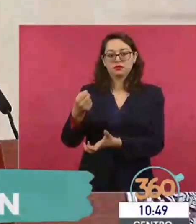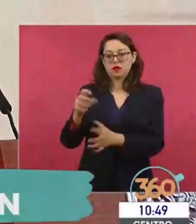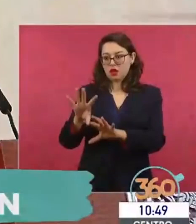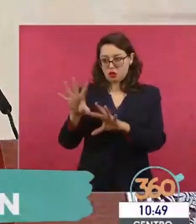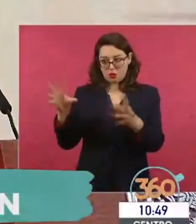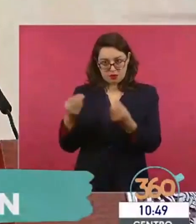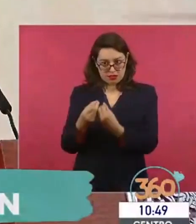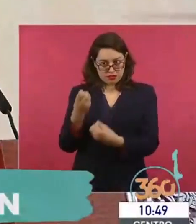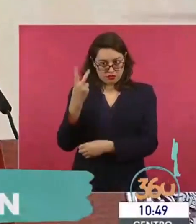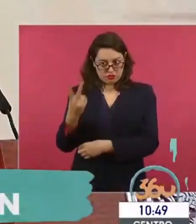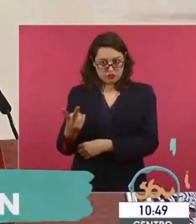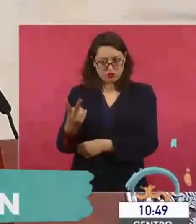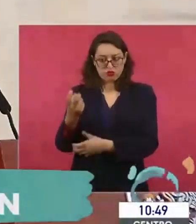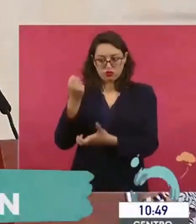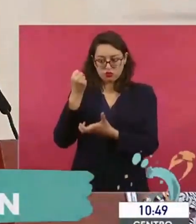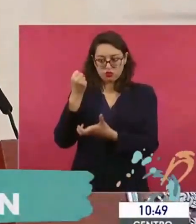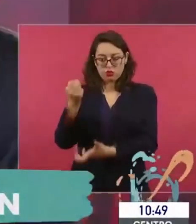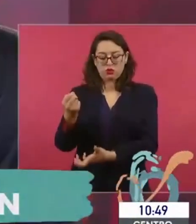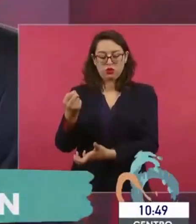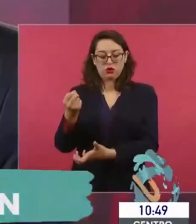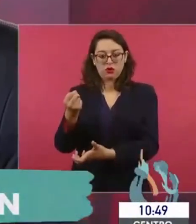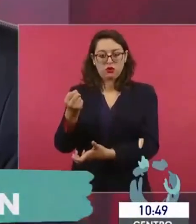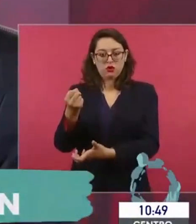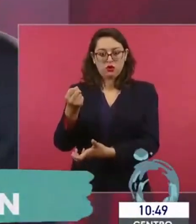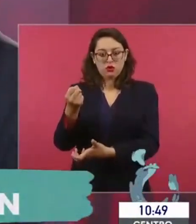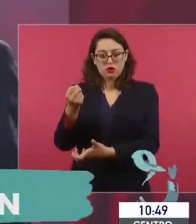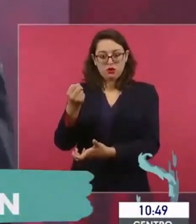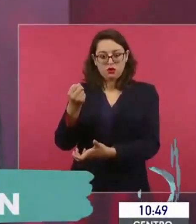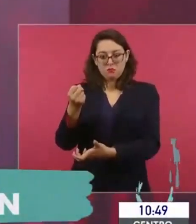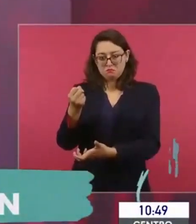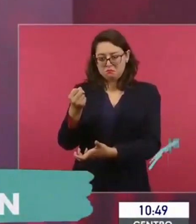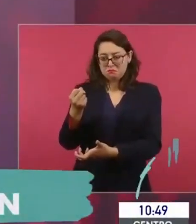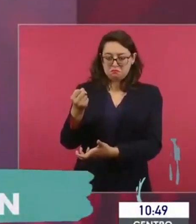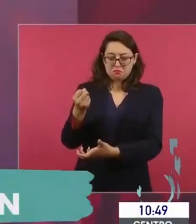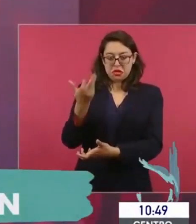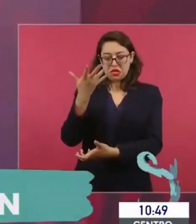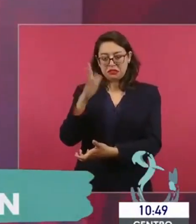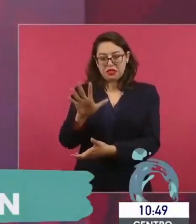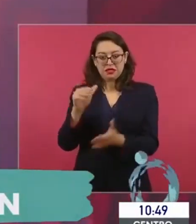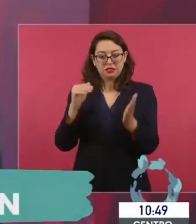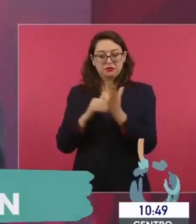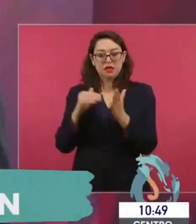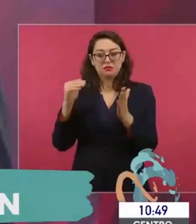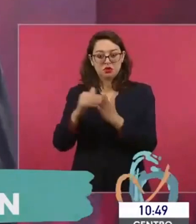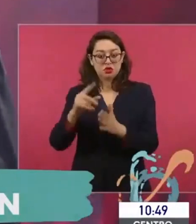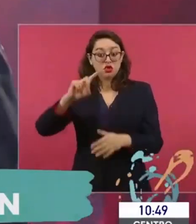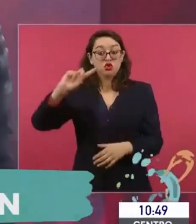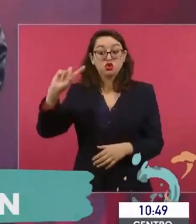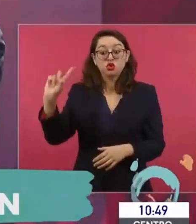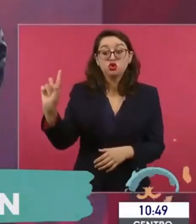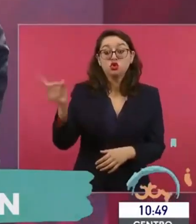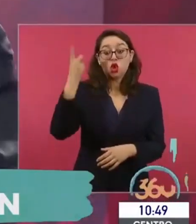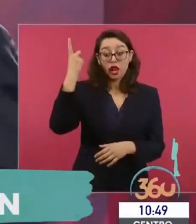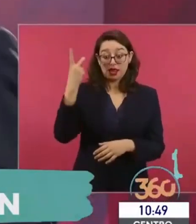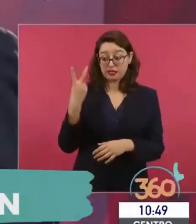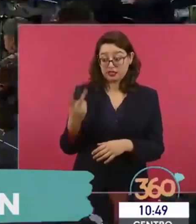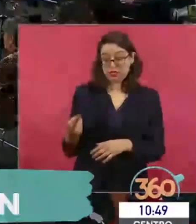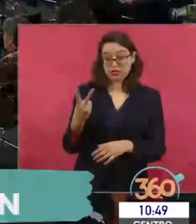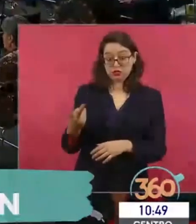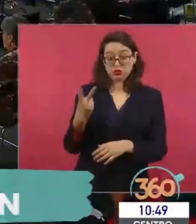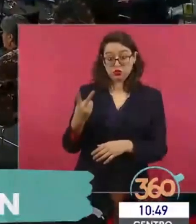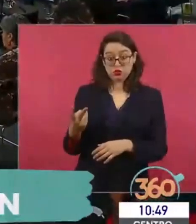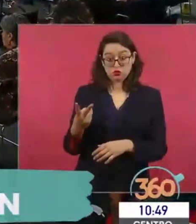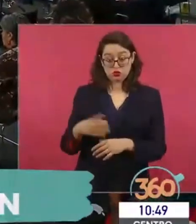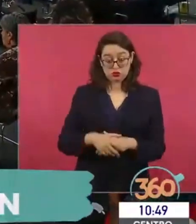total también de cerca de Diez mil millones de dólares las dos